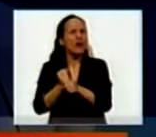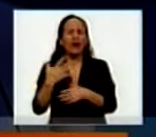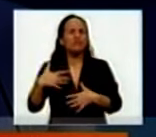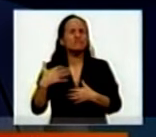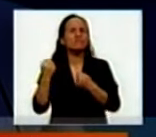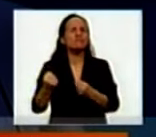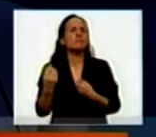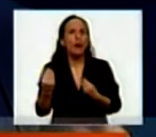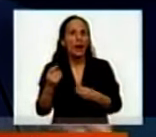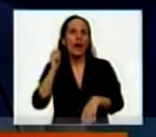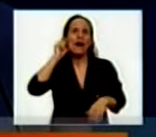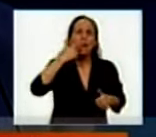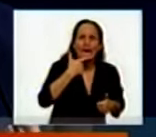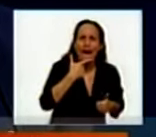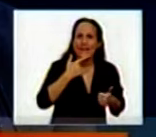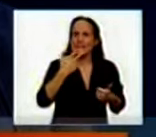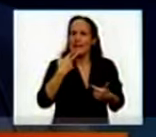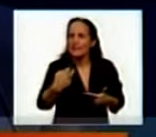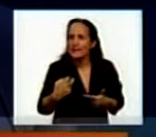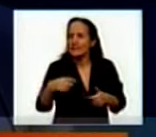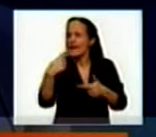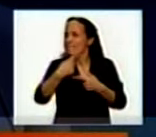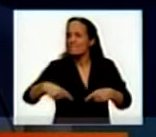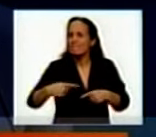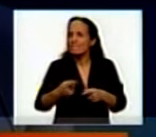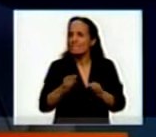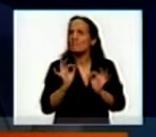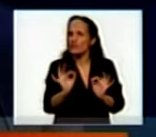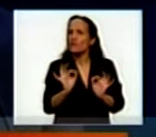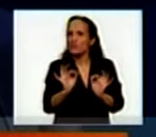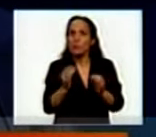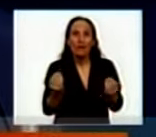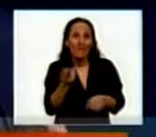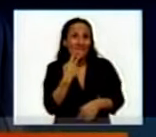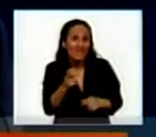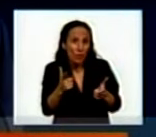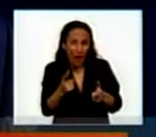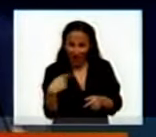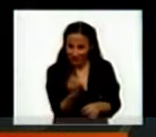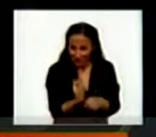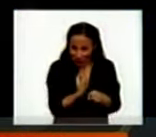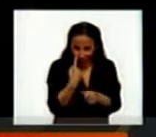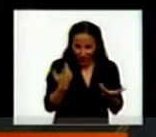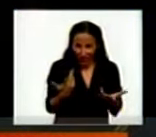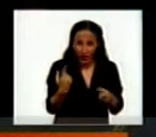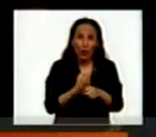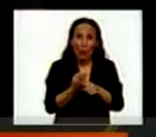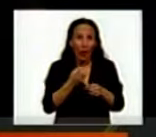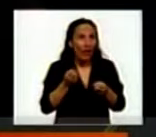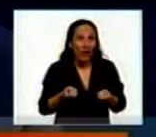tener el gas y la electricidad y la energía suficiente. Porque sin energía no podemos vivir ni podemos